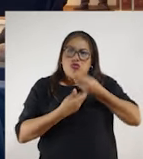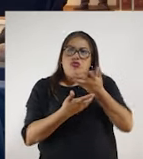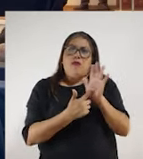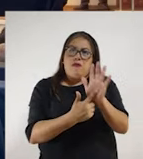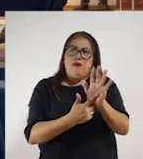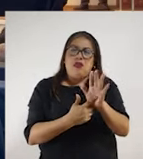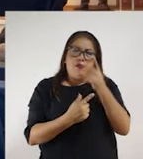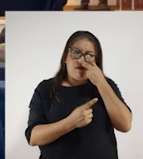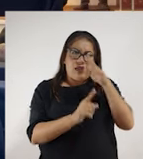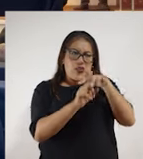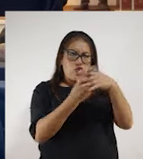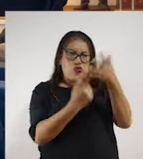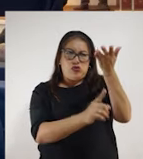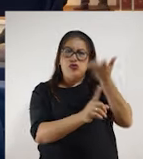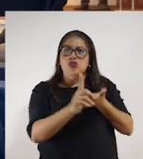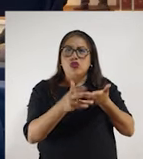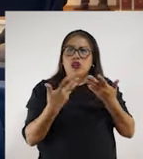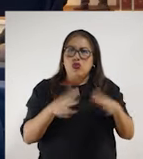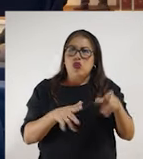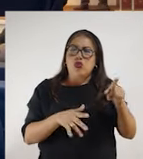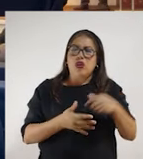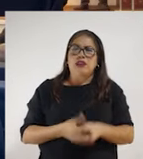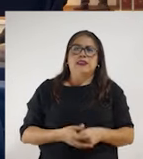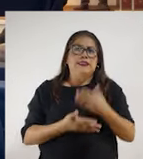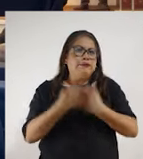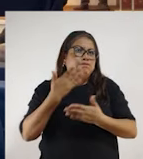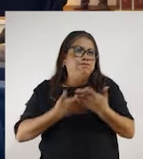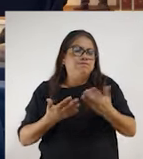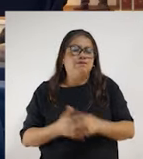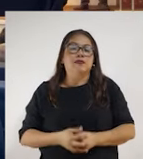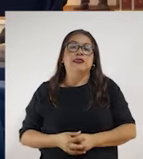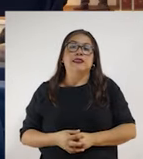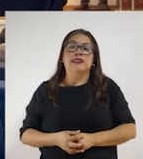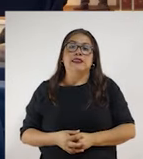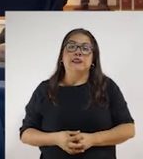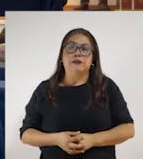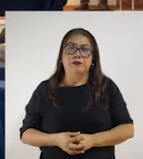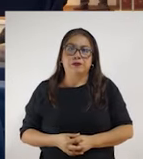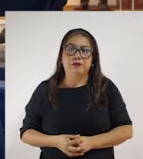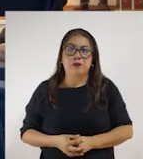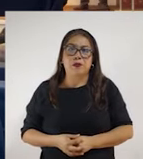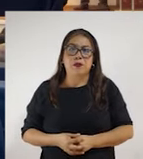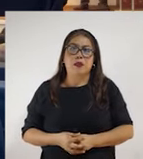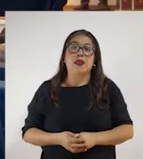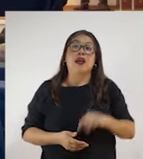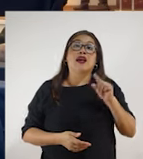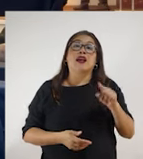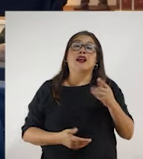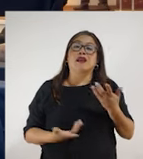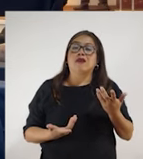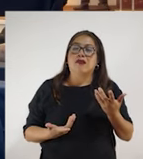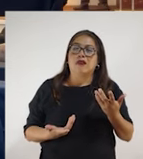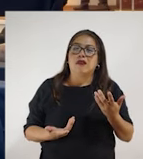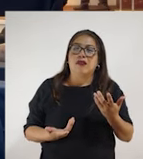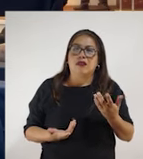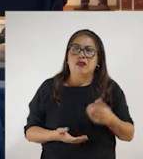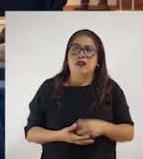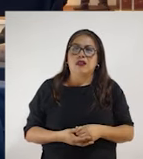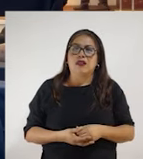una determinada situación, en la que se encuentran en una situación de discapacidad. Y dicho sea de paso, la discapacidad es algo con lo